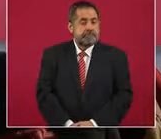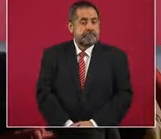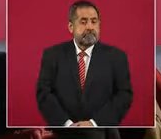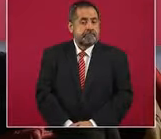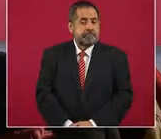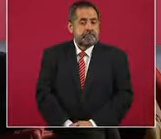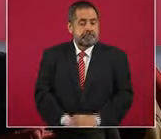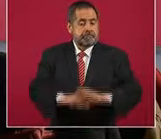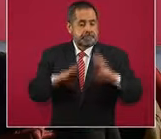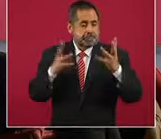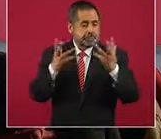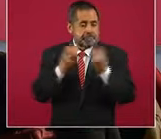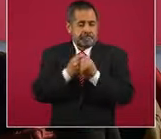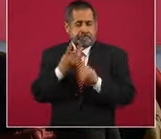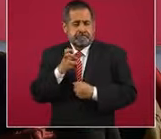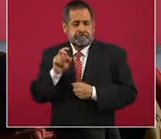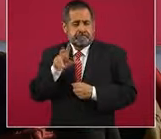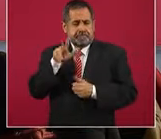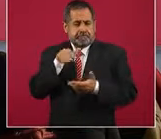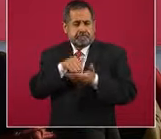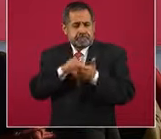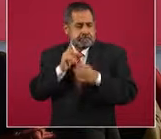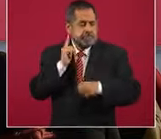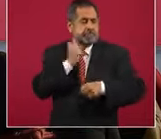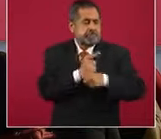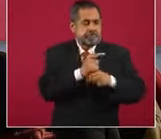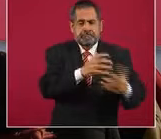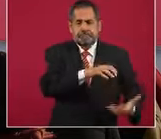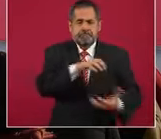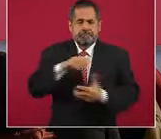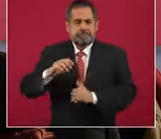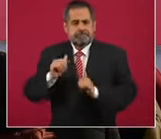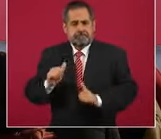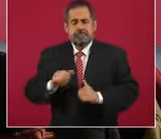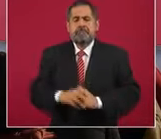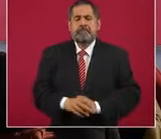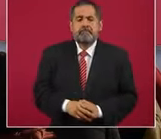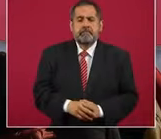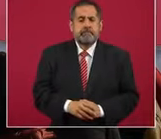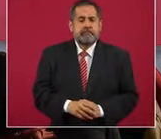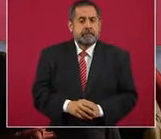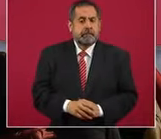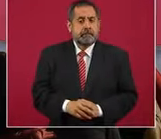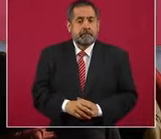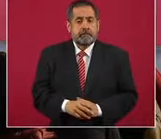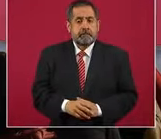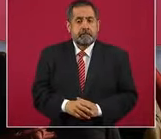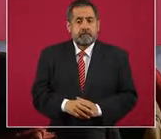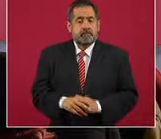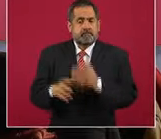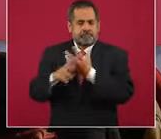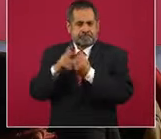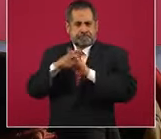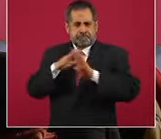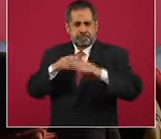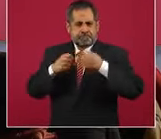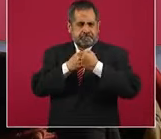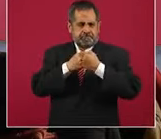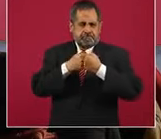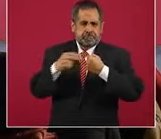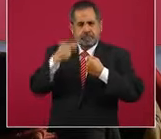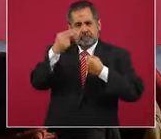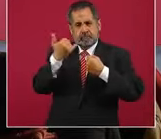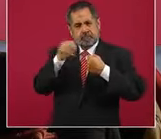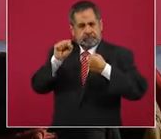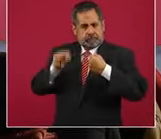377.115 litros de combustible asegurado. Adelante. En el plan de la migrante frontera norte y frontera